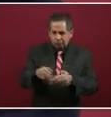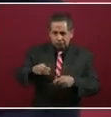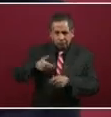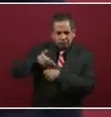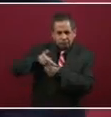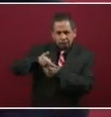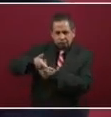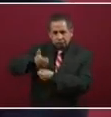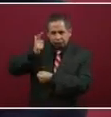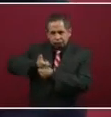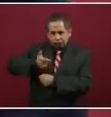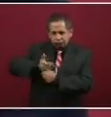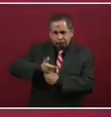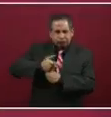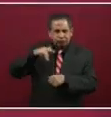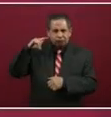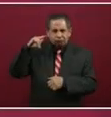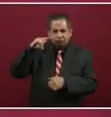aviones que